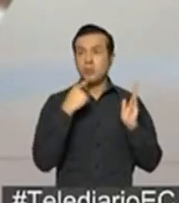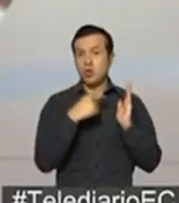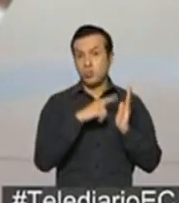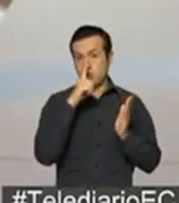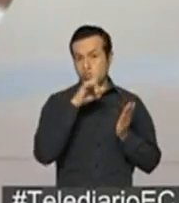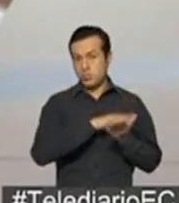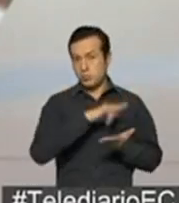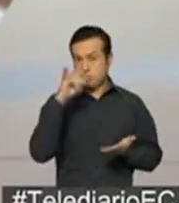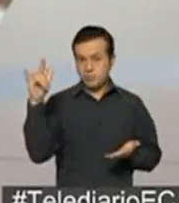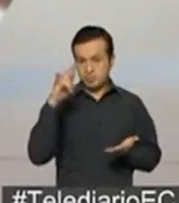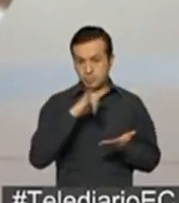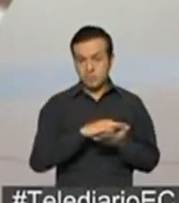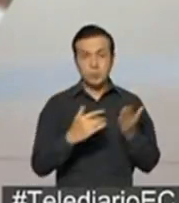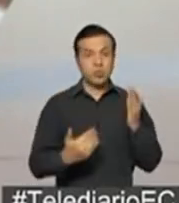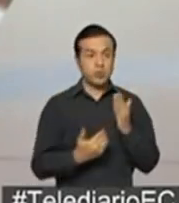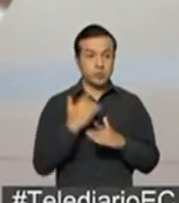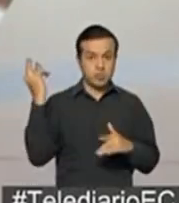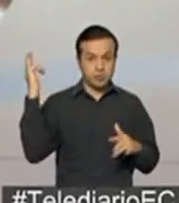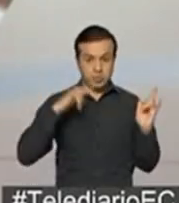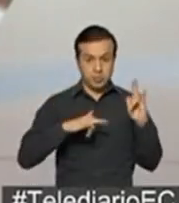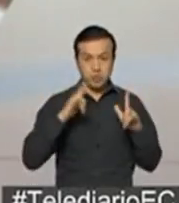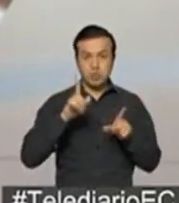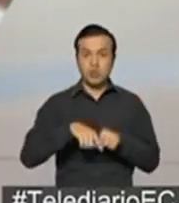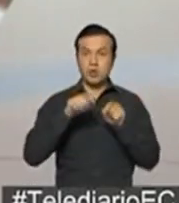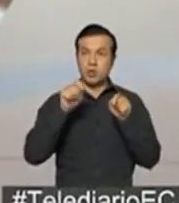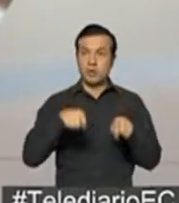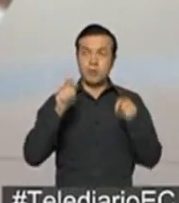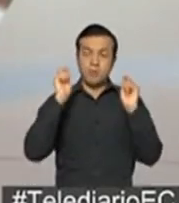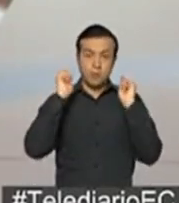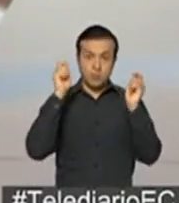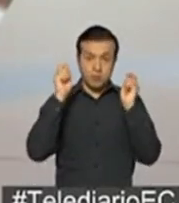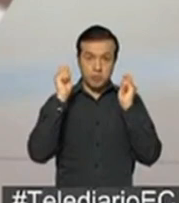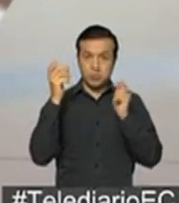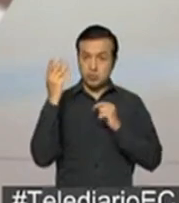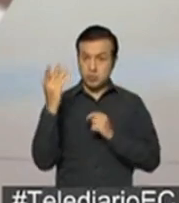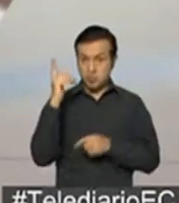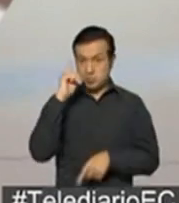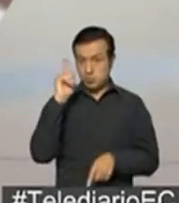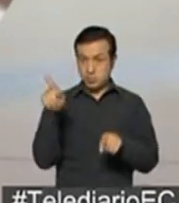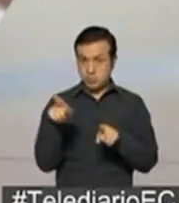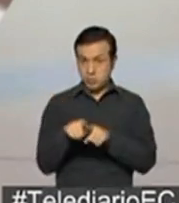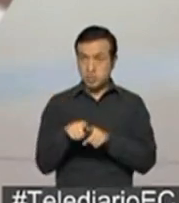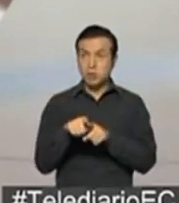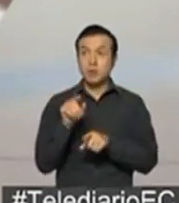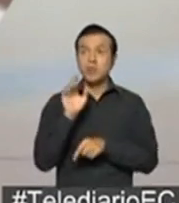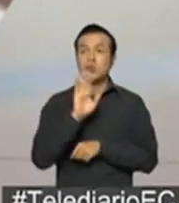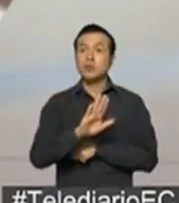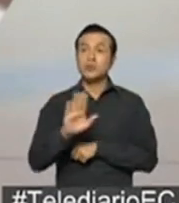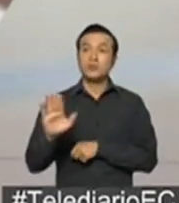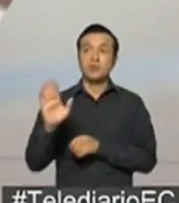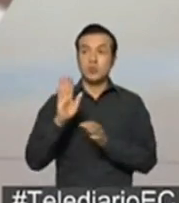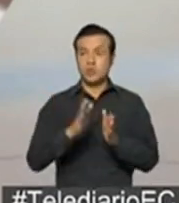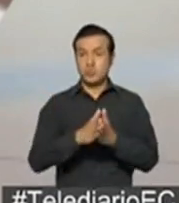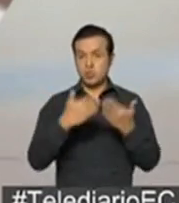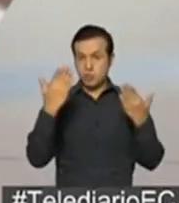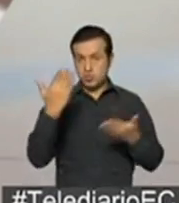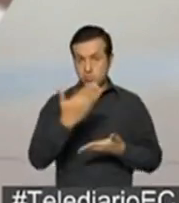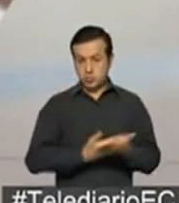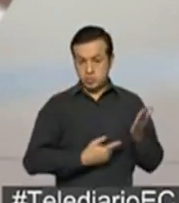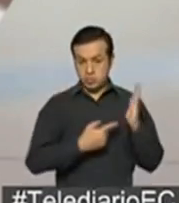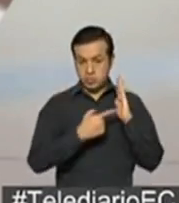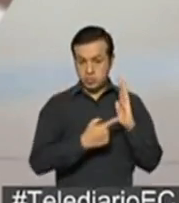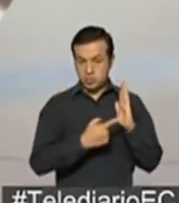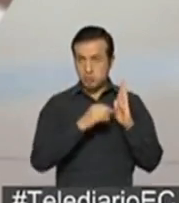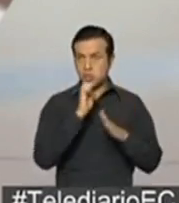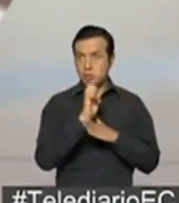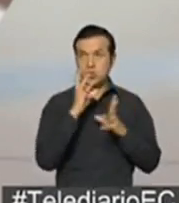línea aérea, con nueva ruta que viene, hacemos unos convenios promocionales con ellos. Estamos en sus revistas de a bordo. Estas